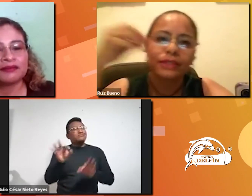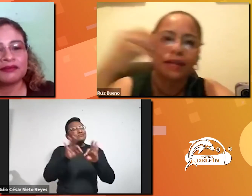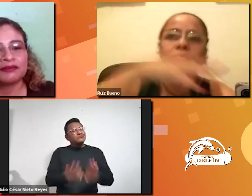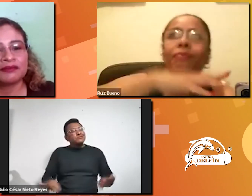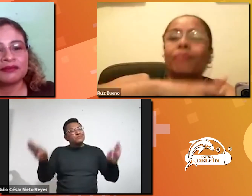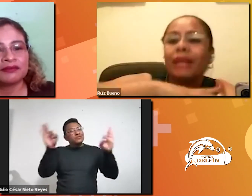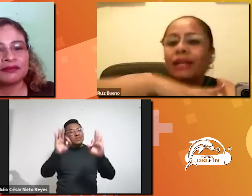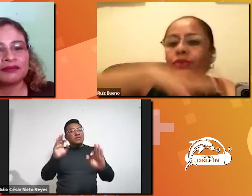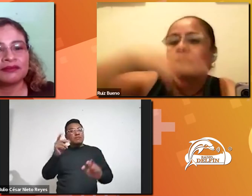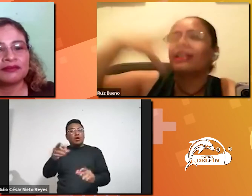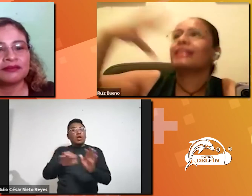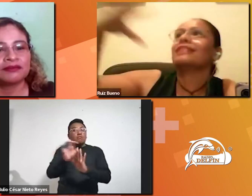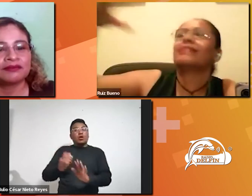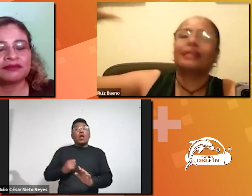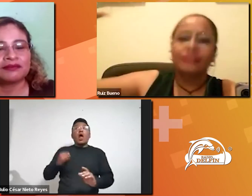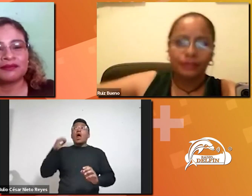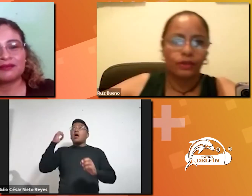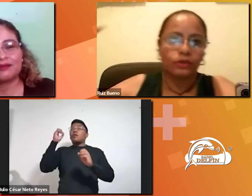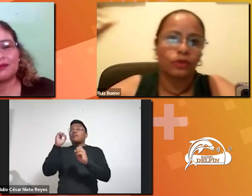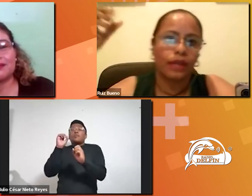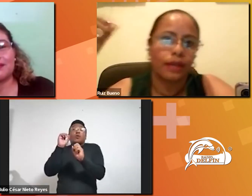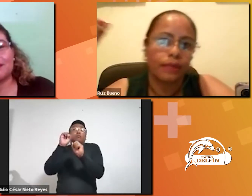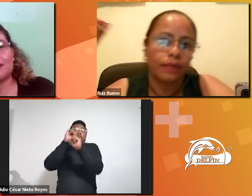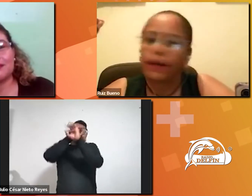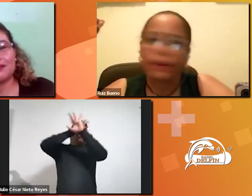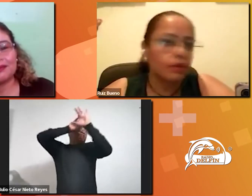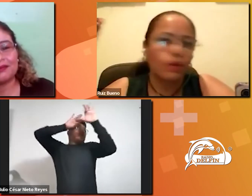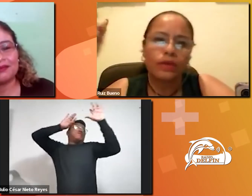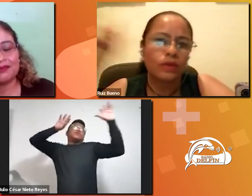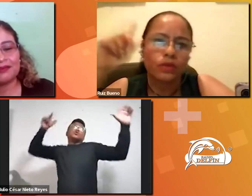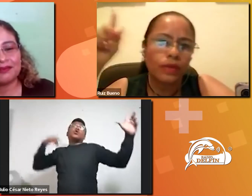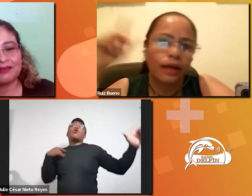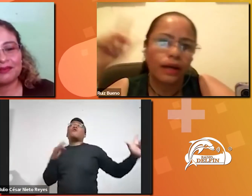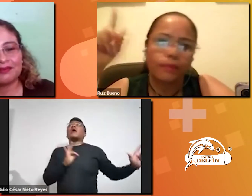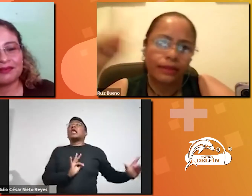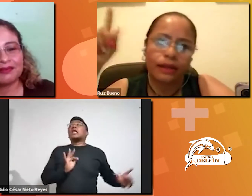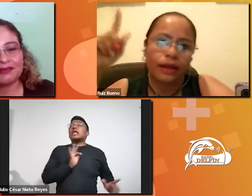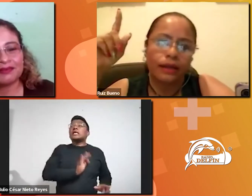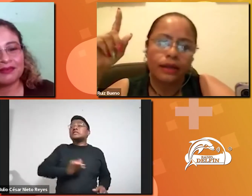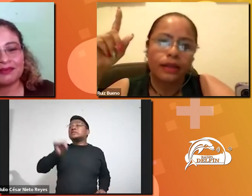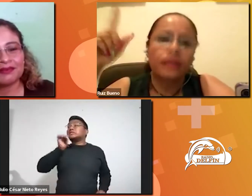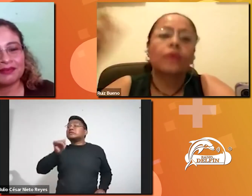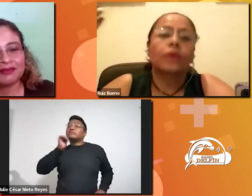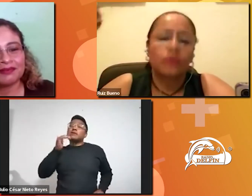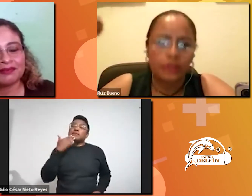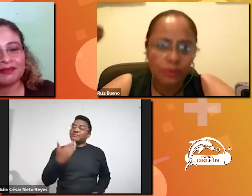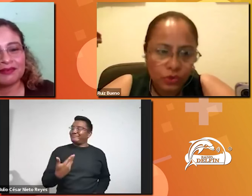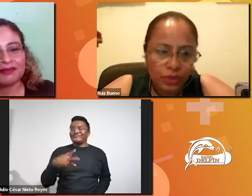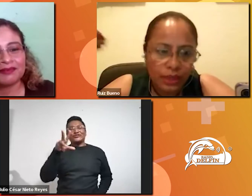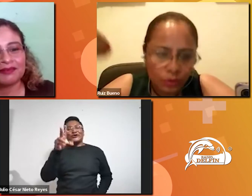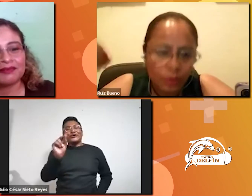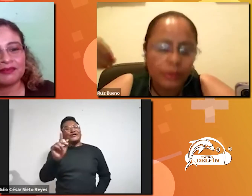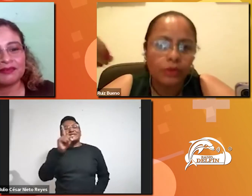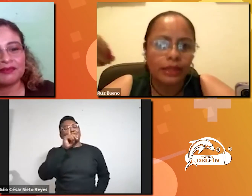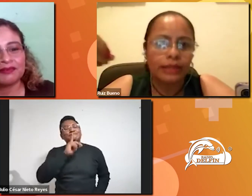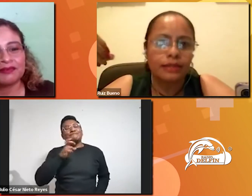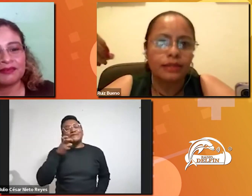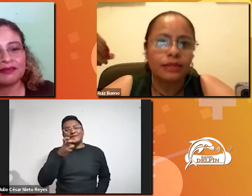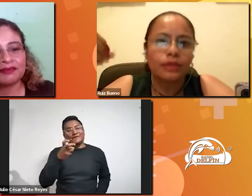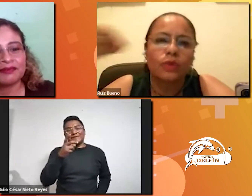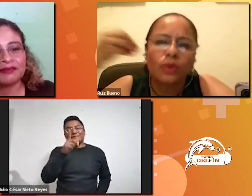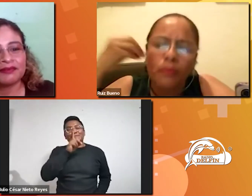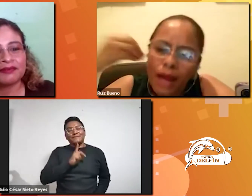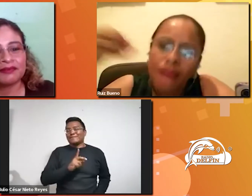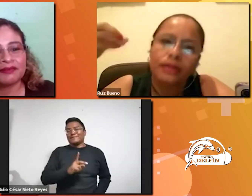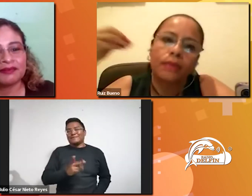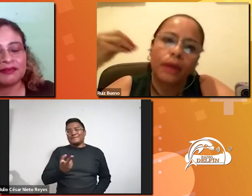vamos a estar plenos y felices, ¿no?, toda la vida. No, eso es una mentira. Y cuando estemos en un momento de crisis,